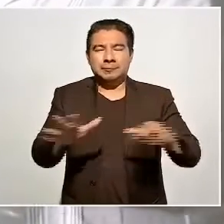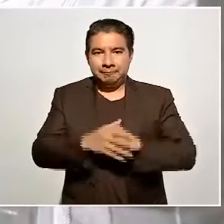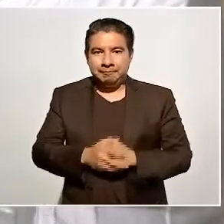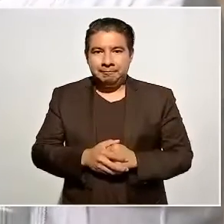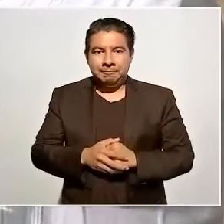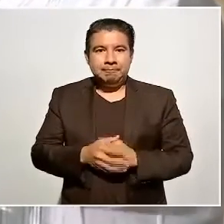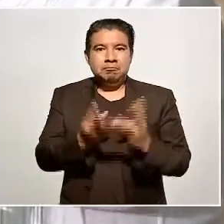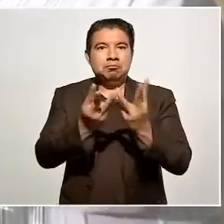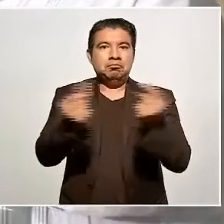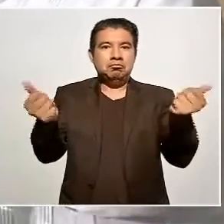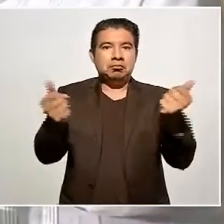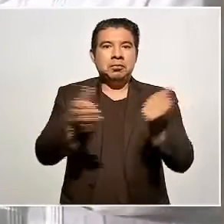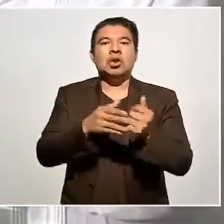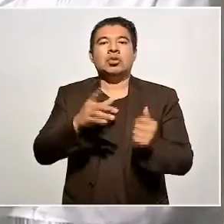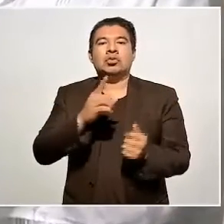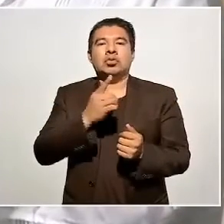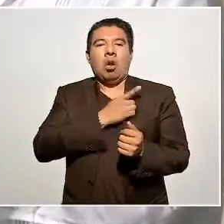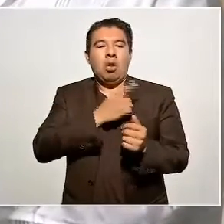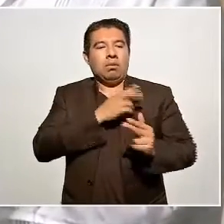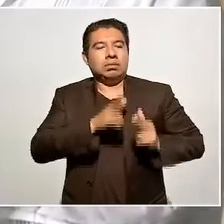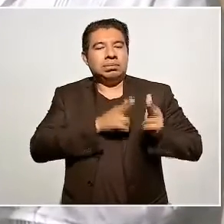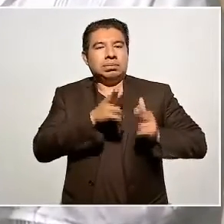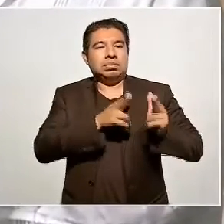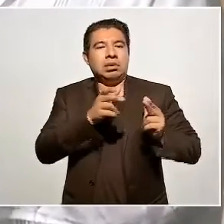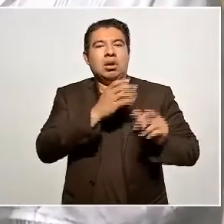Nada más quedaron los trenes de carga.